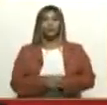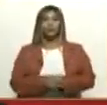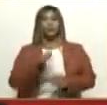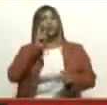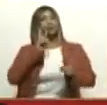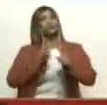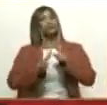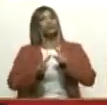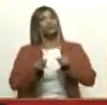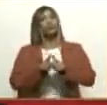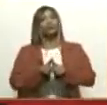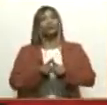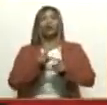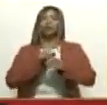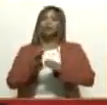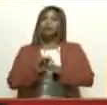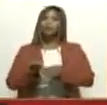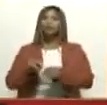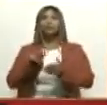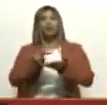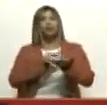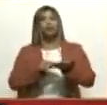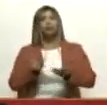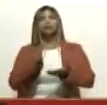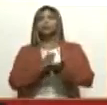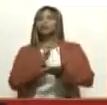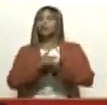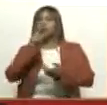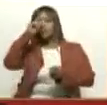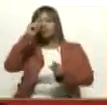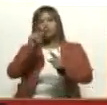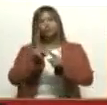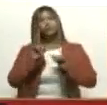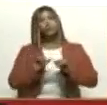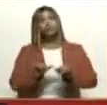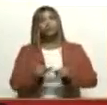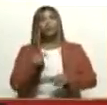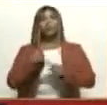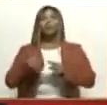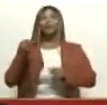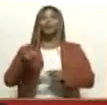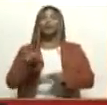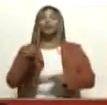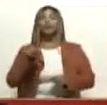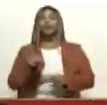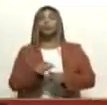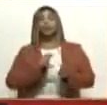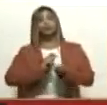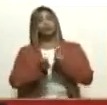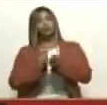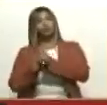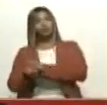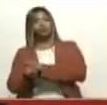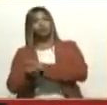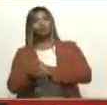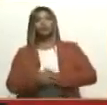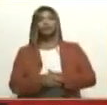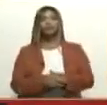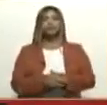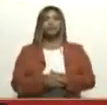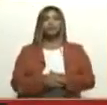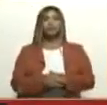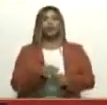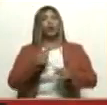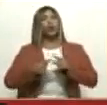visión descolonizadora. Siempre fue así, siempre fue de ese modo, pero hoy, bueno, también van cambiando. Las